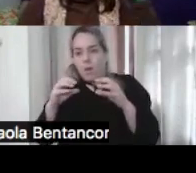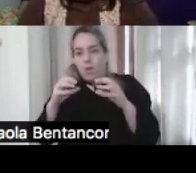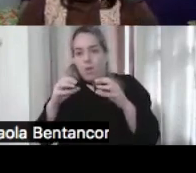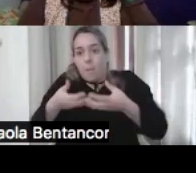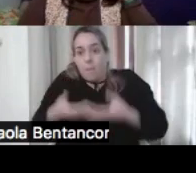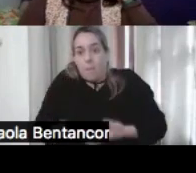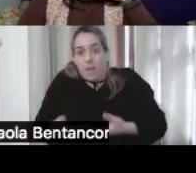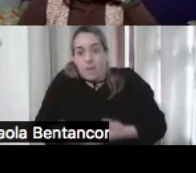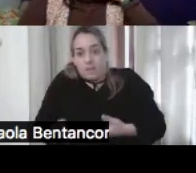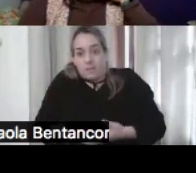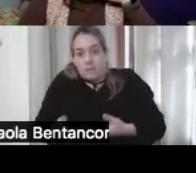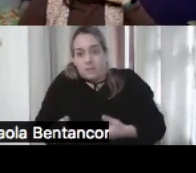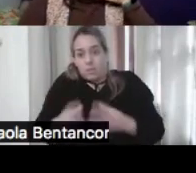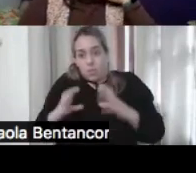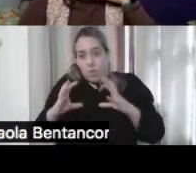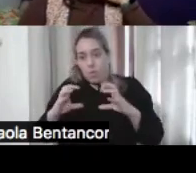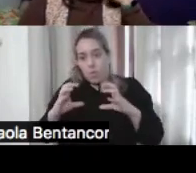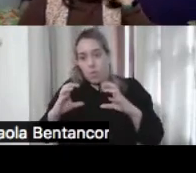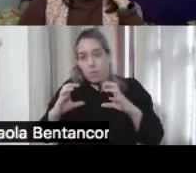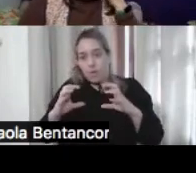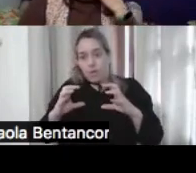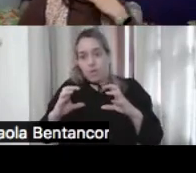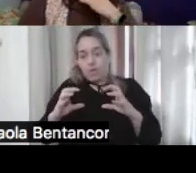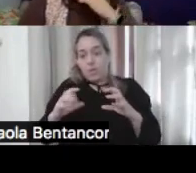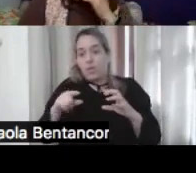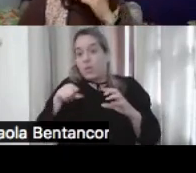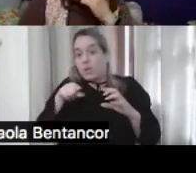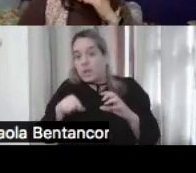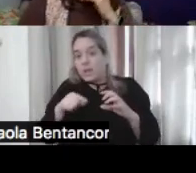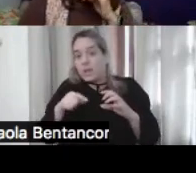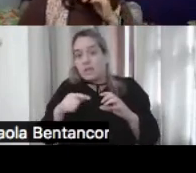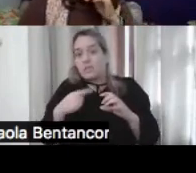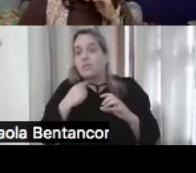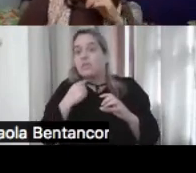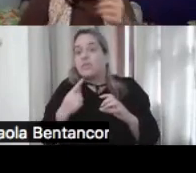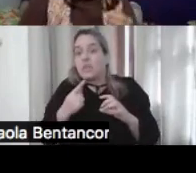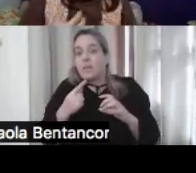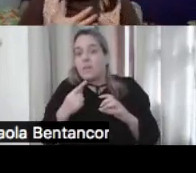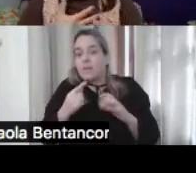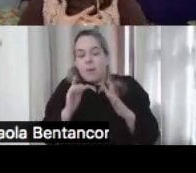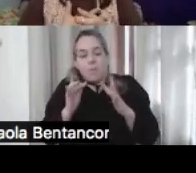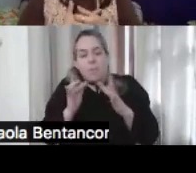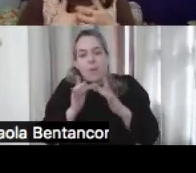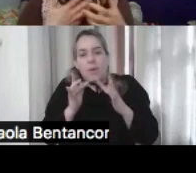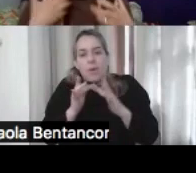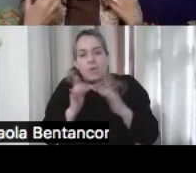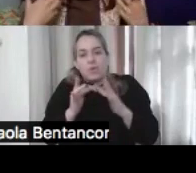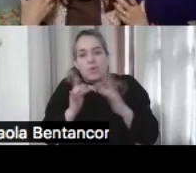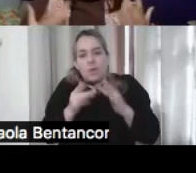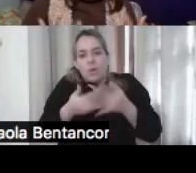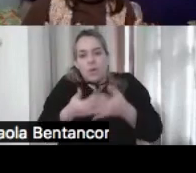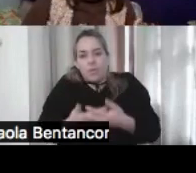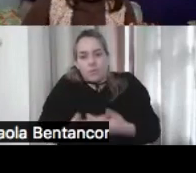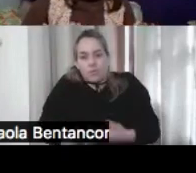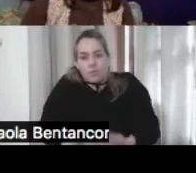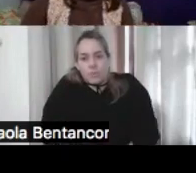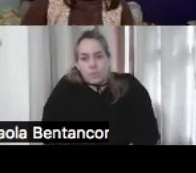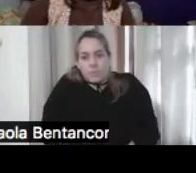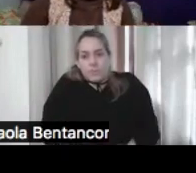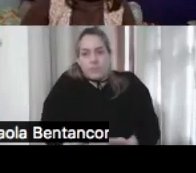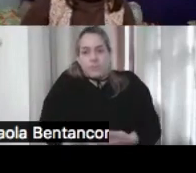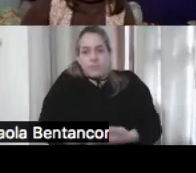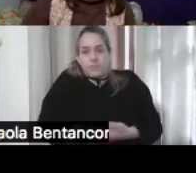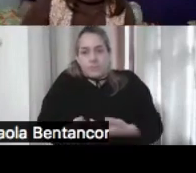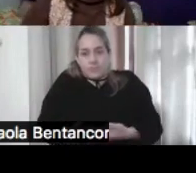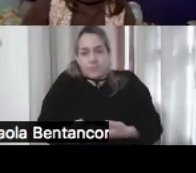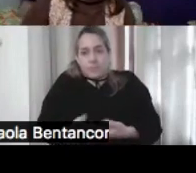peso, ¿sí? Que son un recurso que tenemos para generar tacto profundo y propiocepción también en la movilidad activa de la persona que